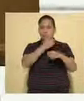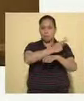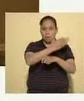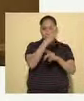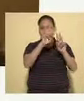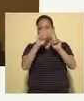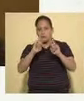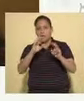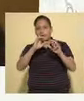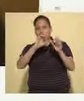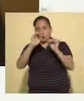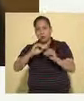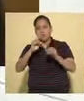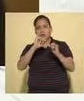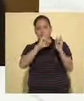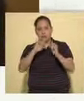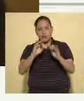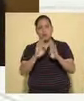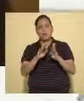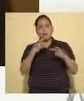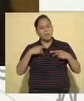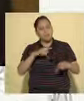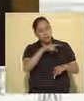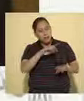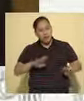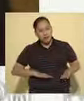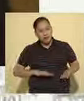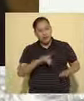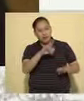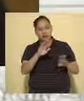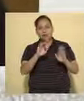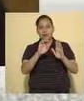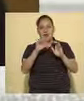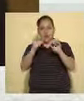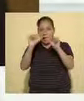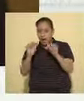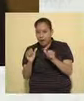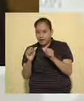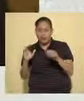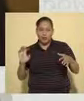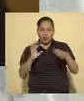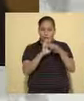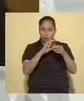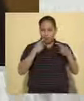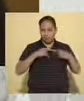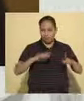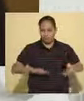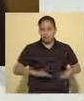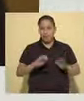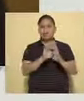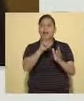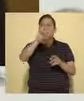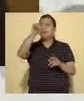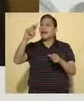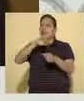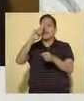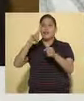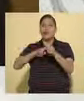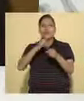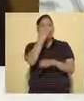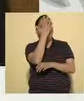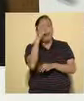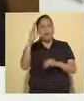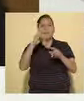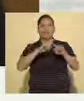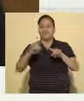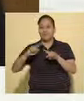que divide a la persona en cierta estación, que parte pues del arte, ¿no? Y de la naturaleza. Cuando tú ves la naturaleza, y